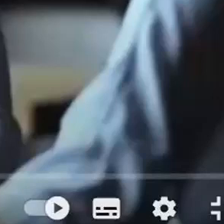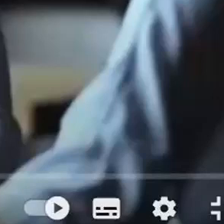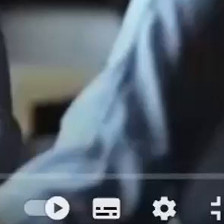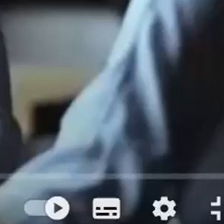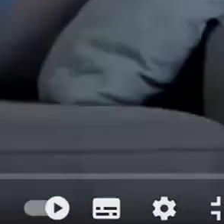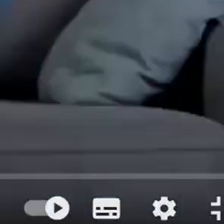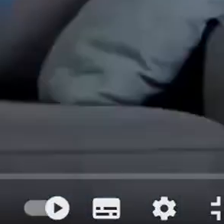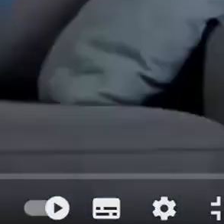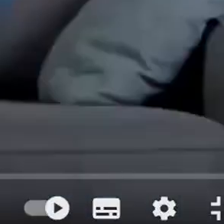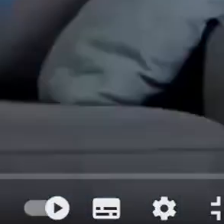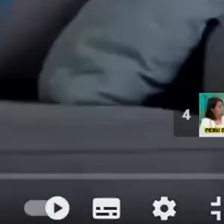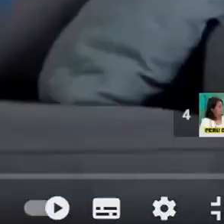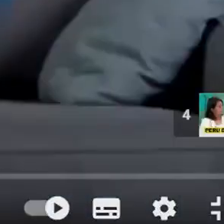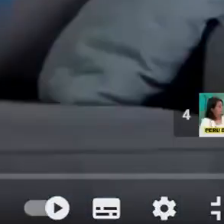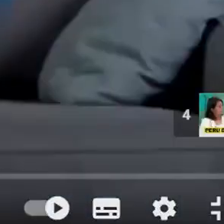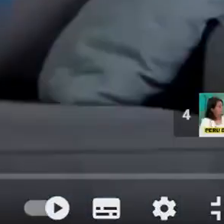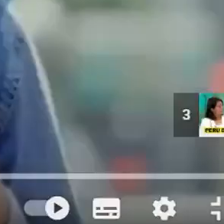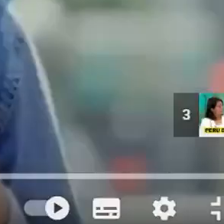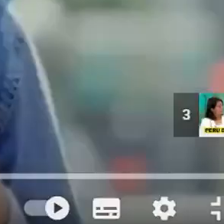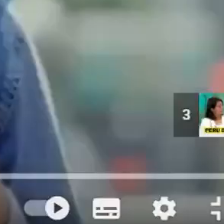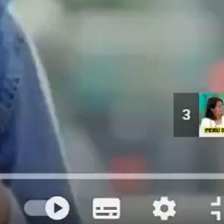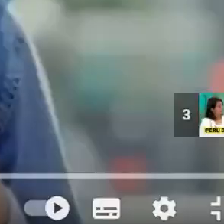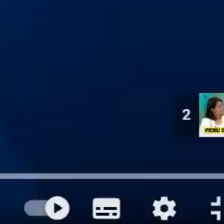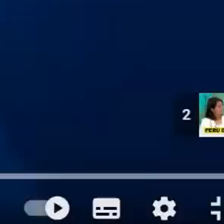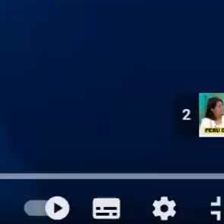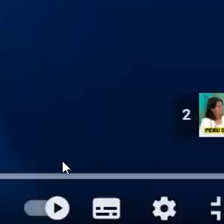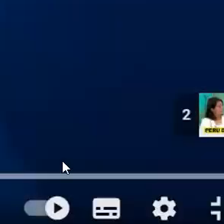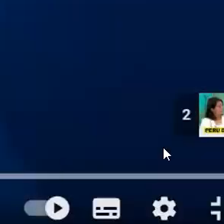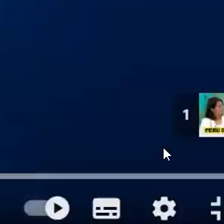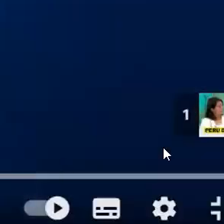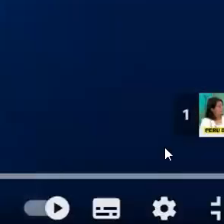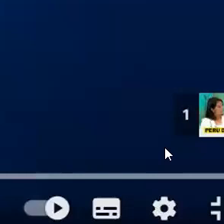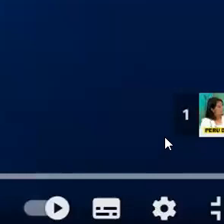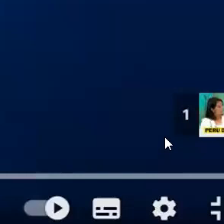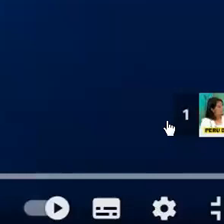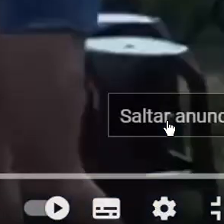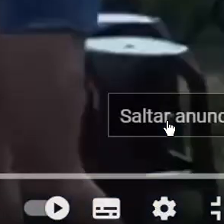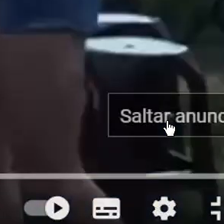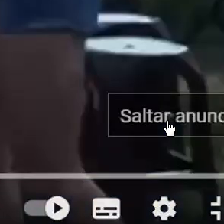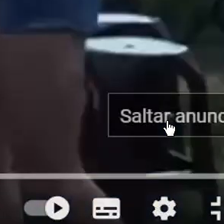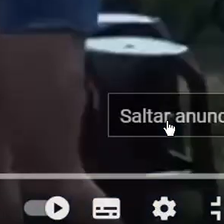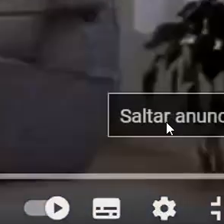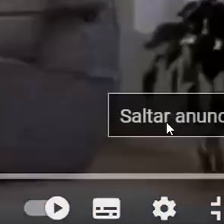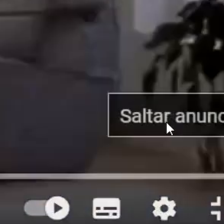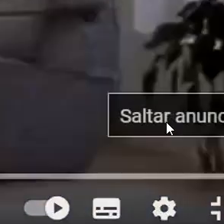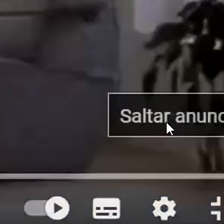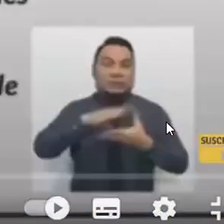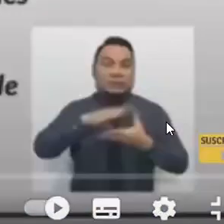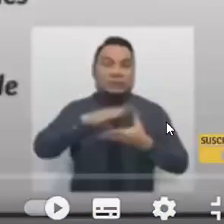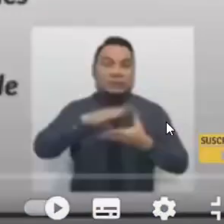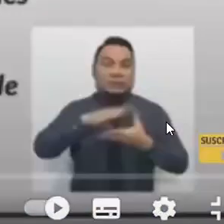Los que la ven nunca dejan las oportunidades a la suerte. Con cuenta ganadora BBVA, abre tu cuenta o incrementa tus...